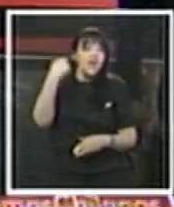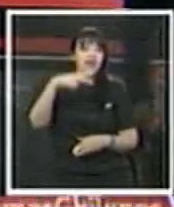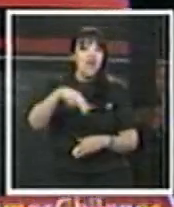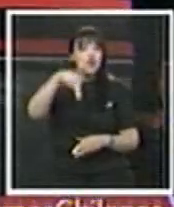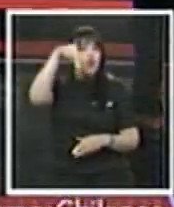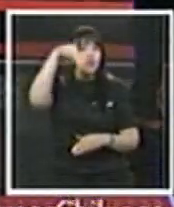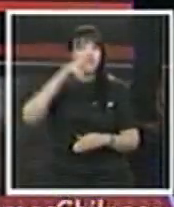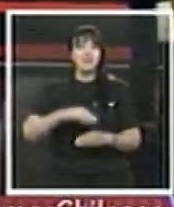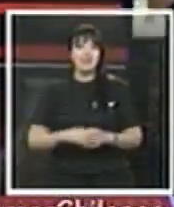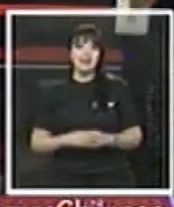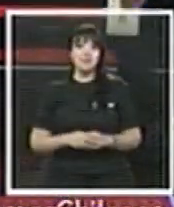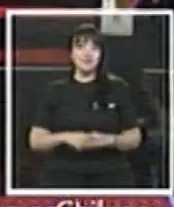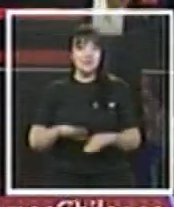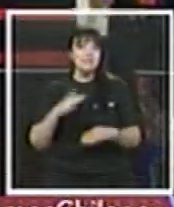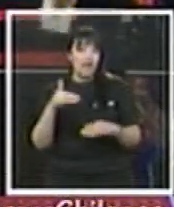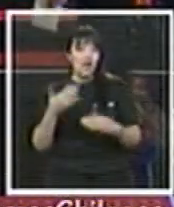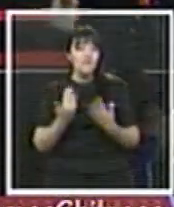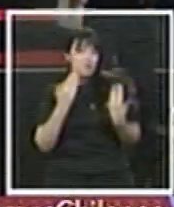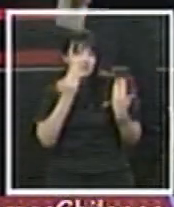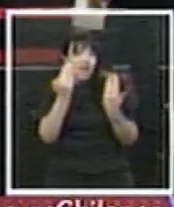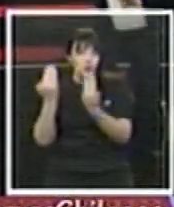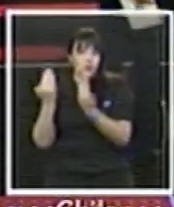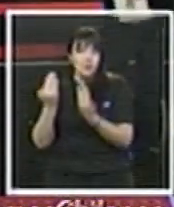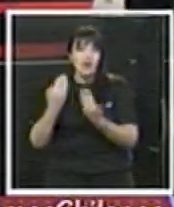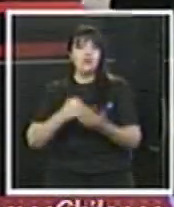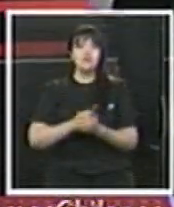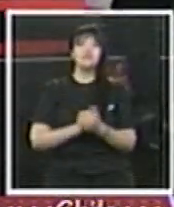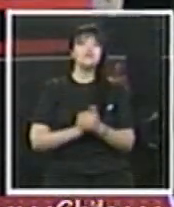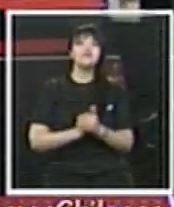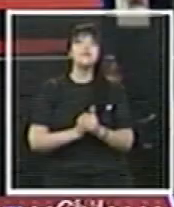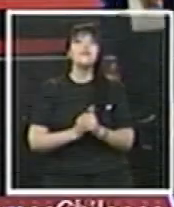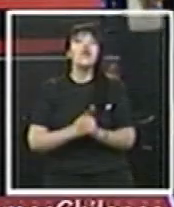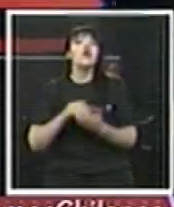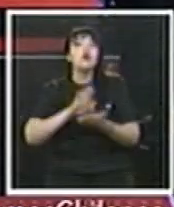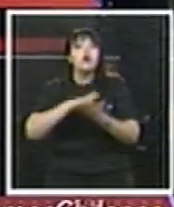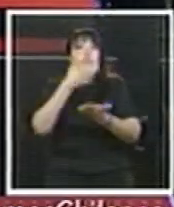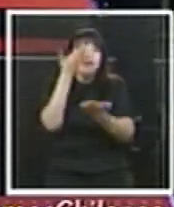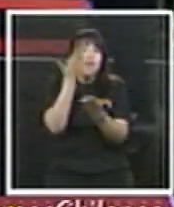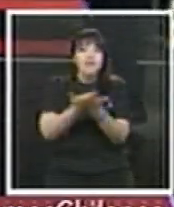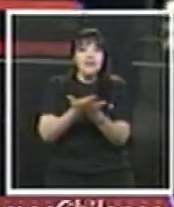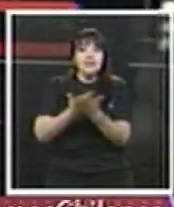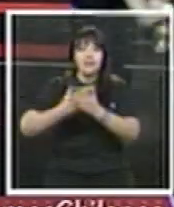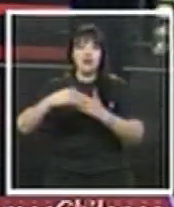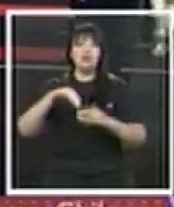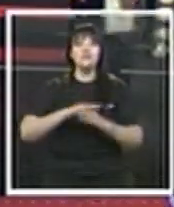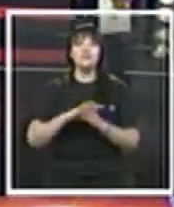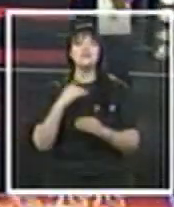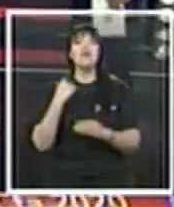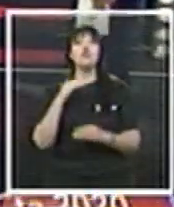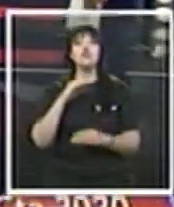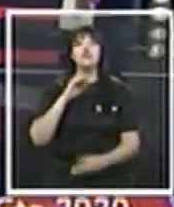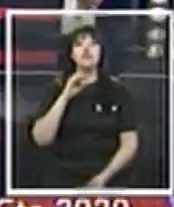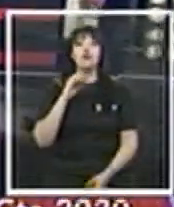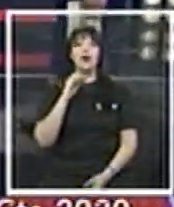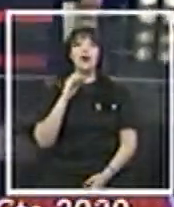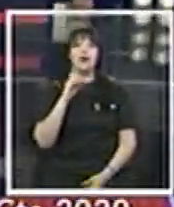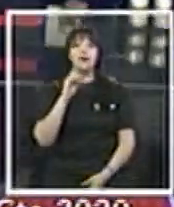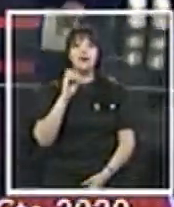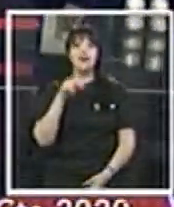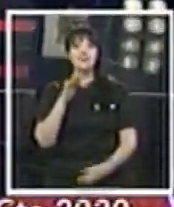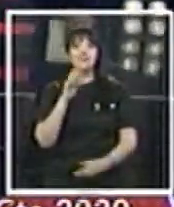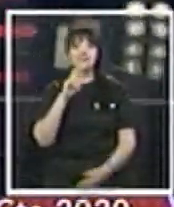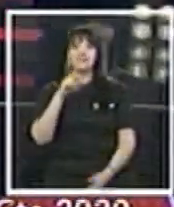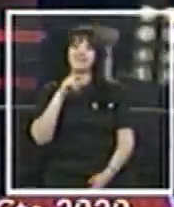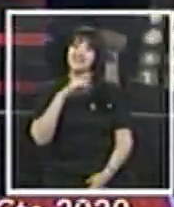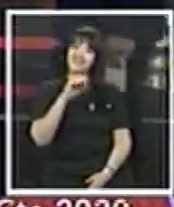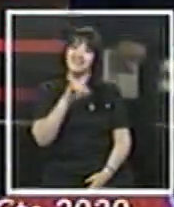Polo y Gino, que ya lo vamos a saludar, pero mira, aparece ahí. Don Francisco Mario Kreuzberger, ¿cómo está, don Francisco? Hola, ¿qué tal? ¡Vamos, chileno! ¿Qué tal? Vamos, vamos,